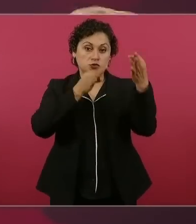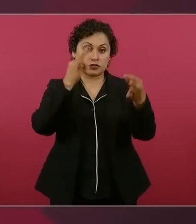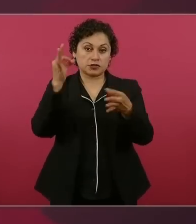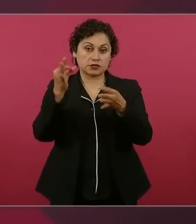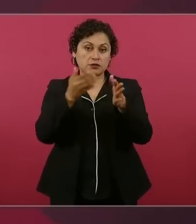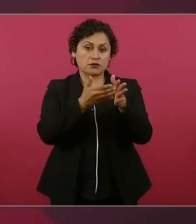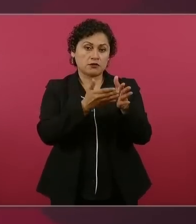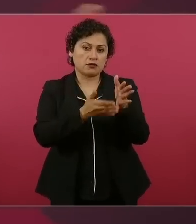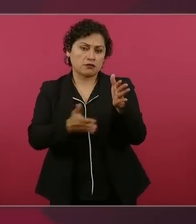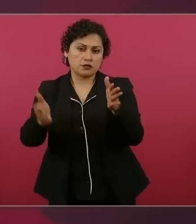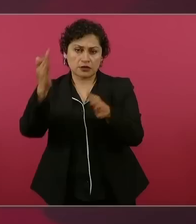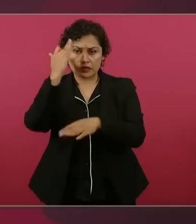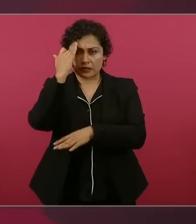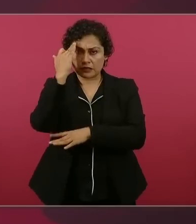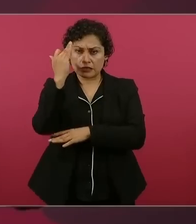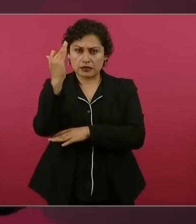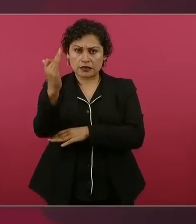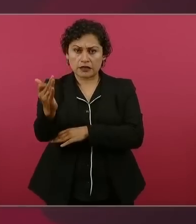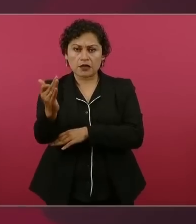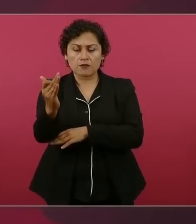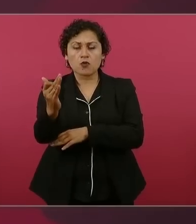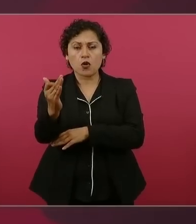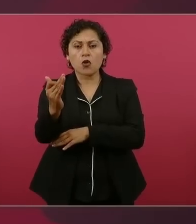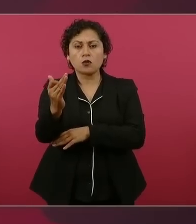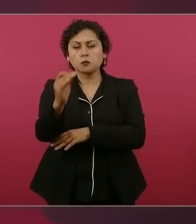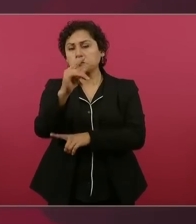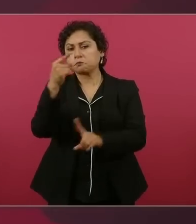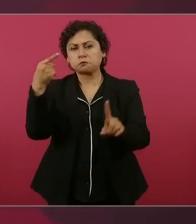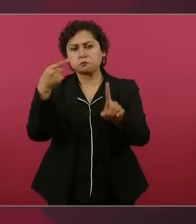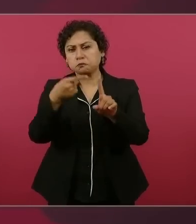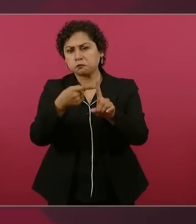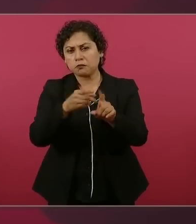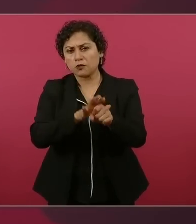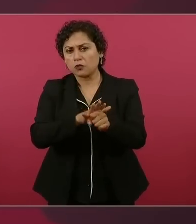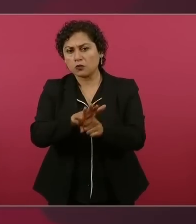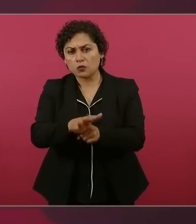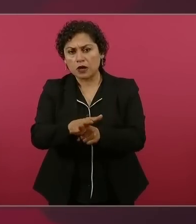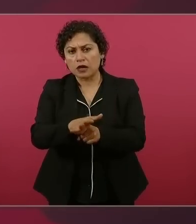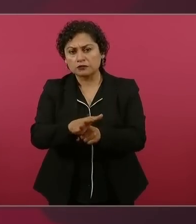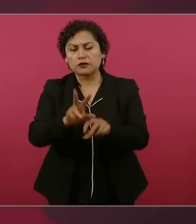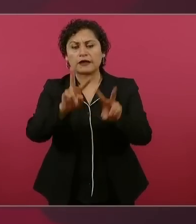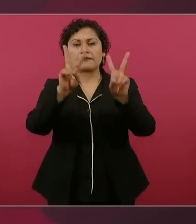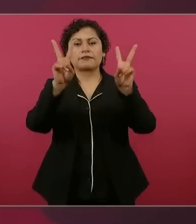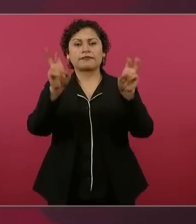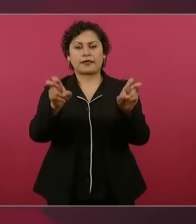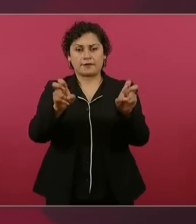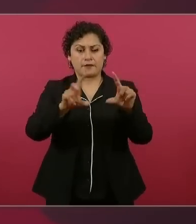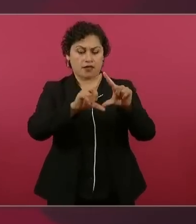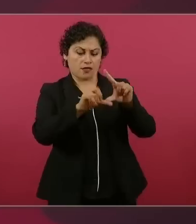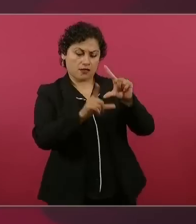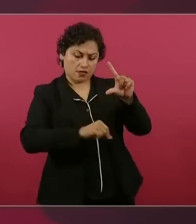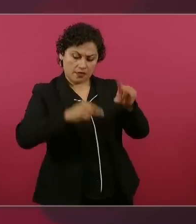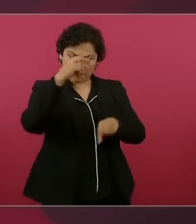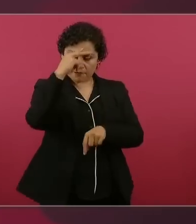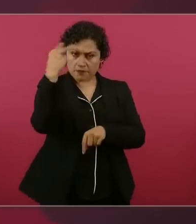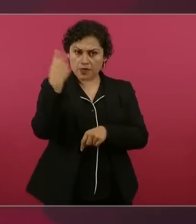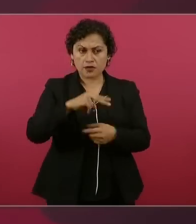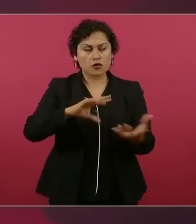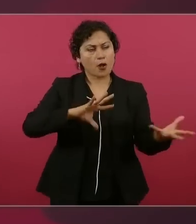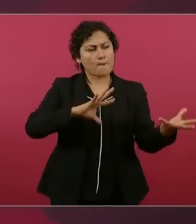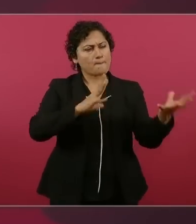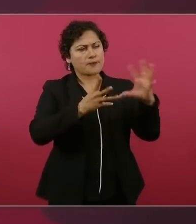todo su tiempo a hablar de la violencia en México.